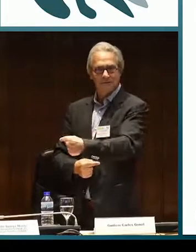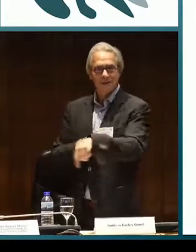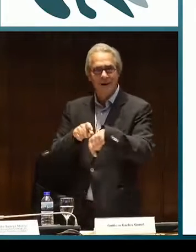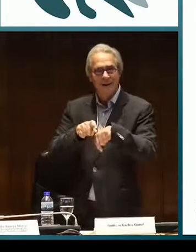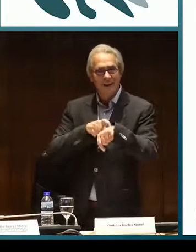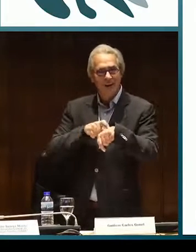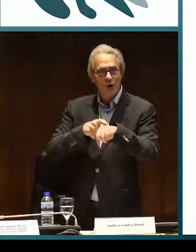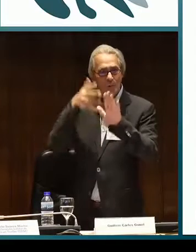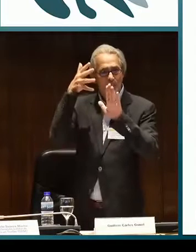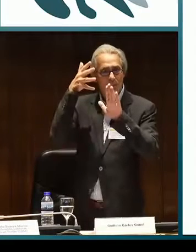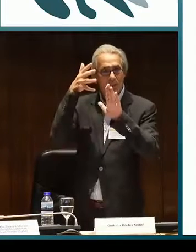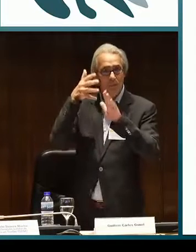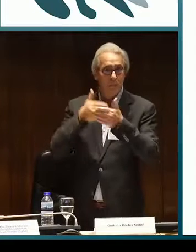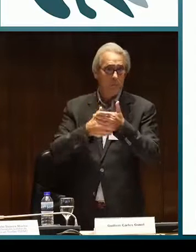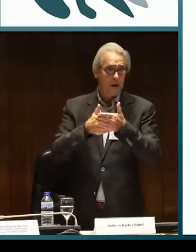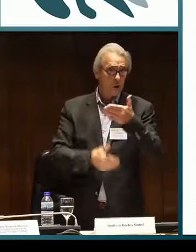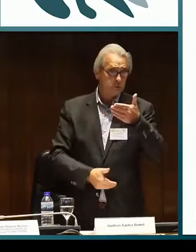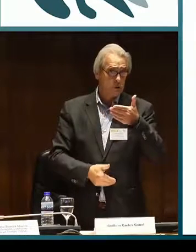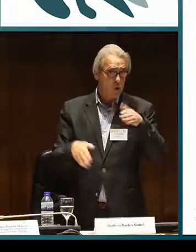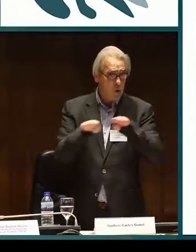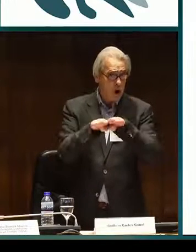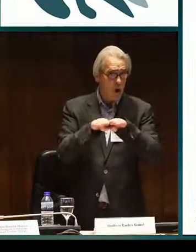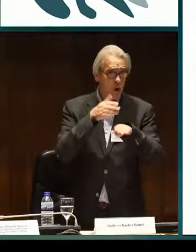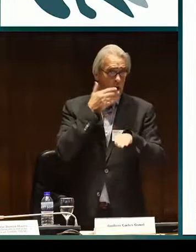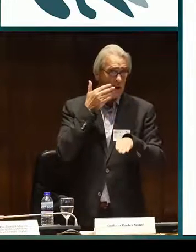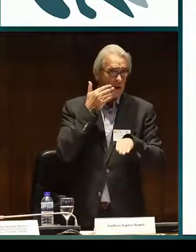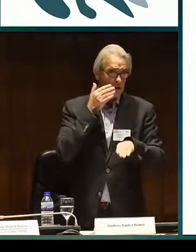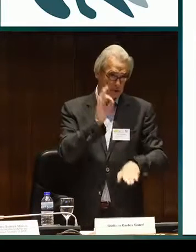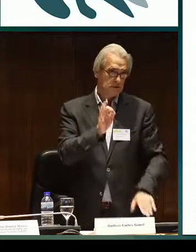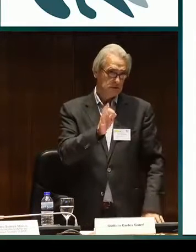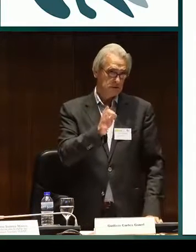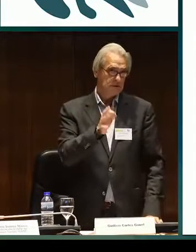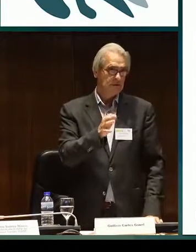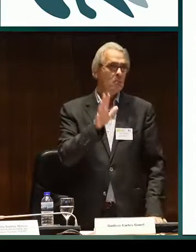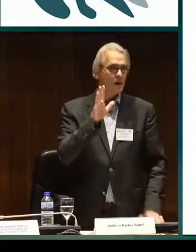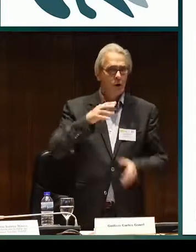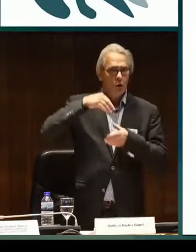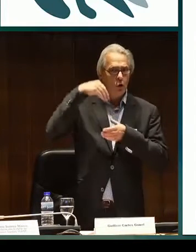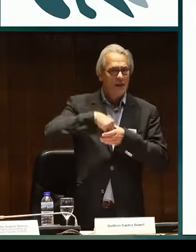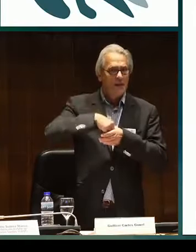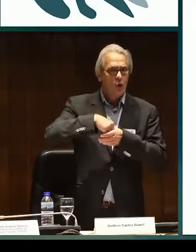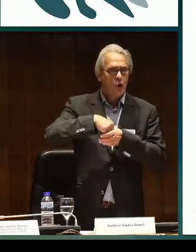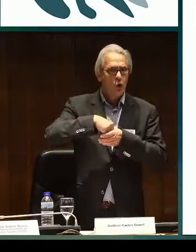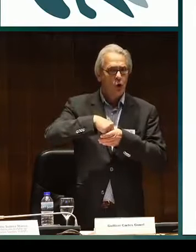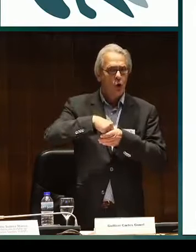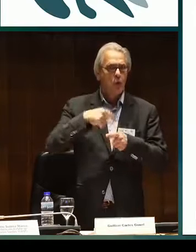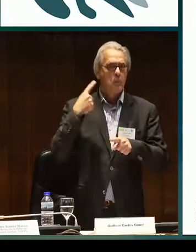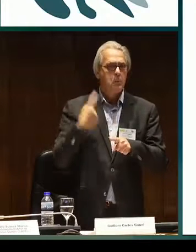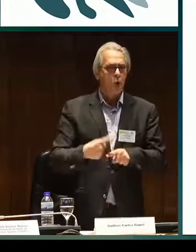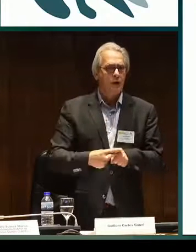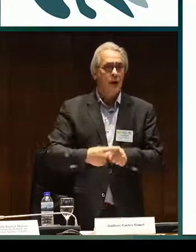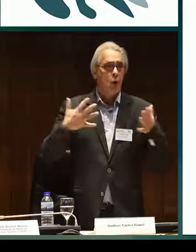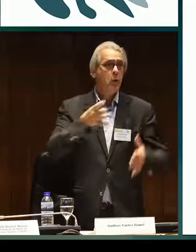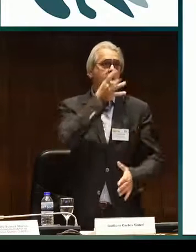las personas oyentes tienen la posibilidad de poder tener información las 24 horas del día de este país o de cualquier otro país. Y nosotros no, lo que queremos